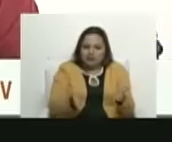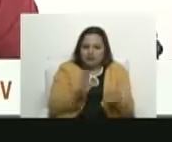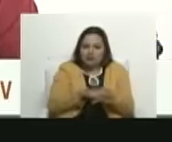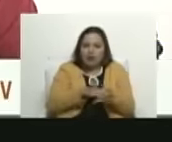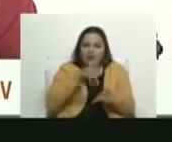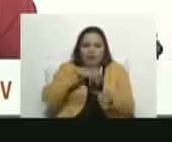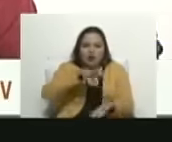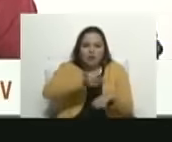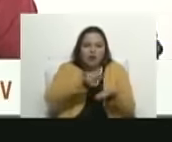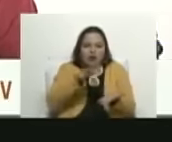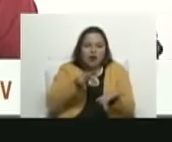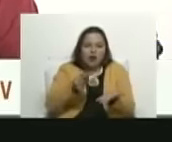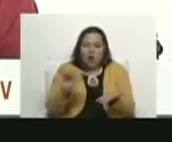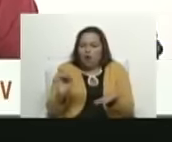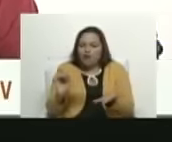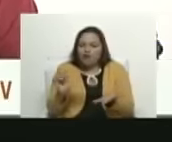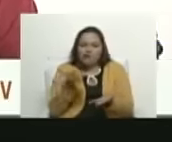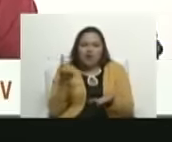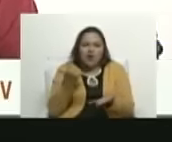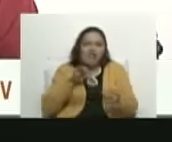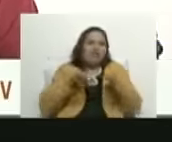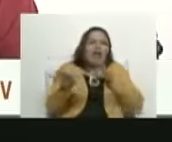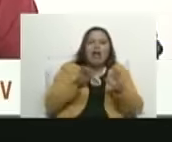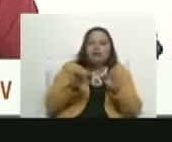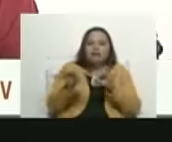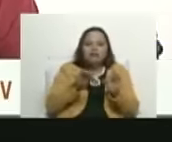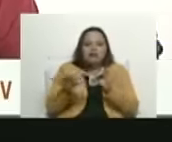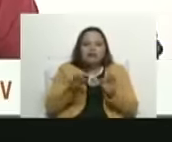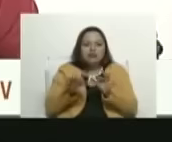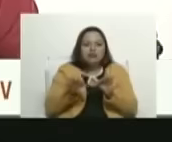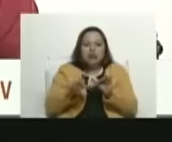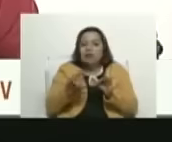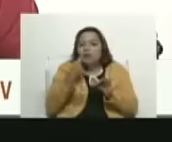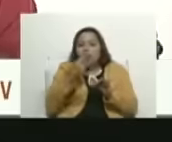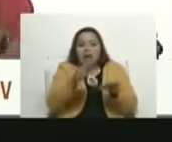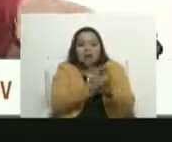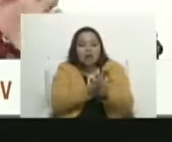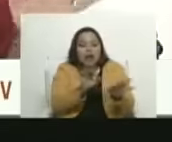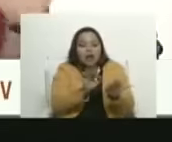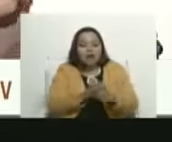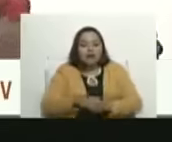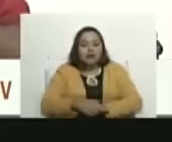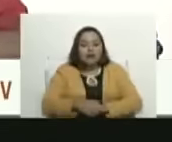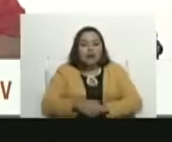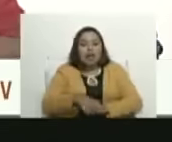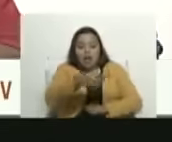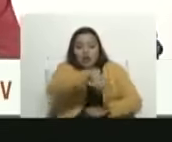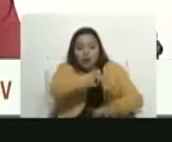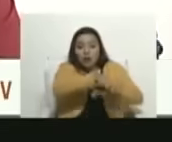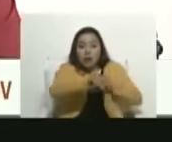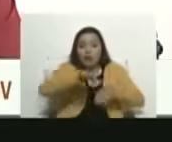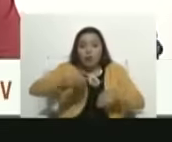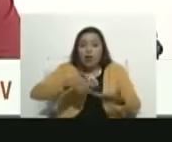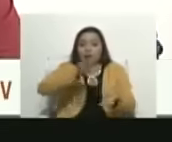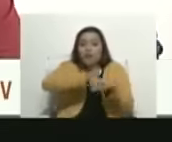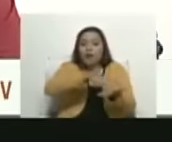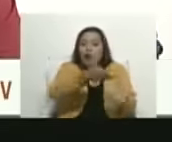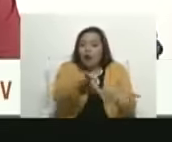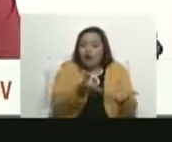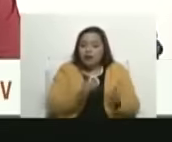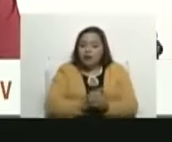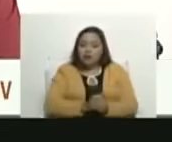o era solo una pantalla para que no dijeran nada. Si ellos eran mayoría, lo podían aprobar. Ah,